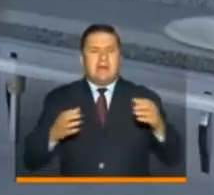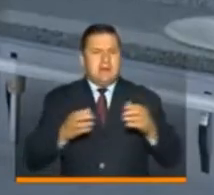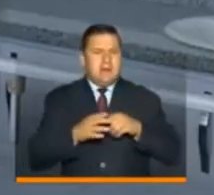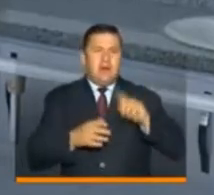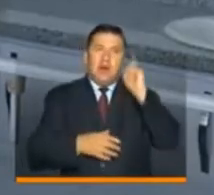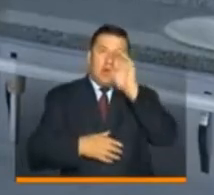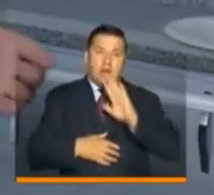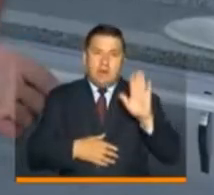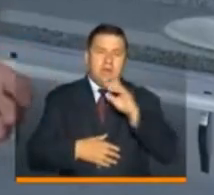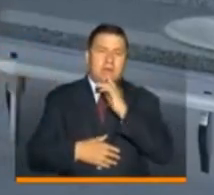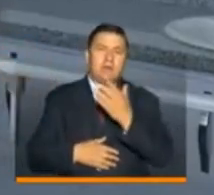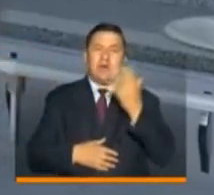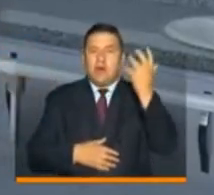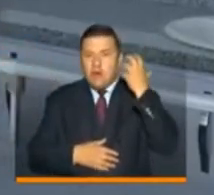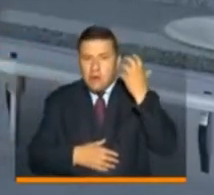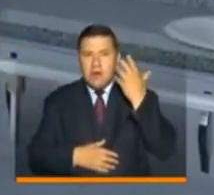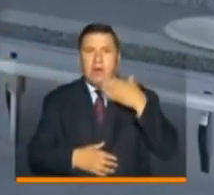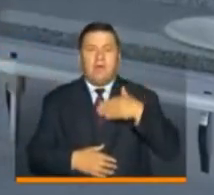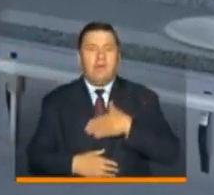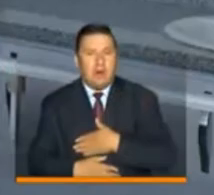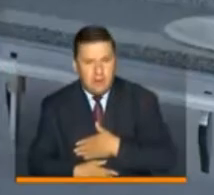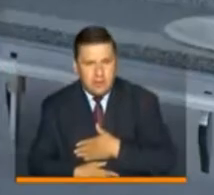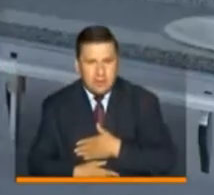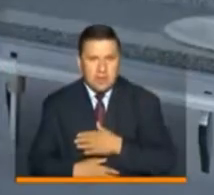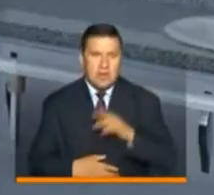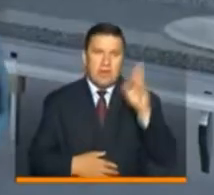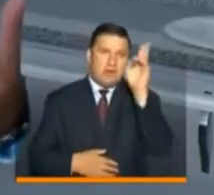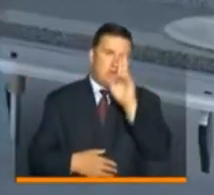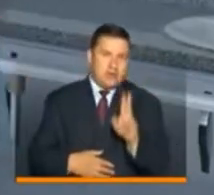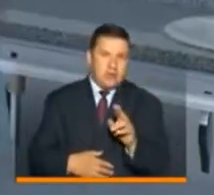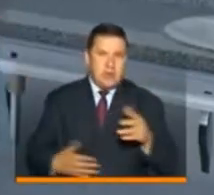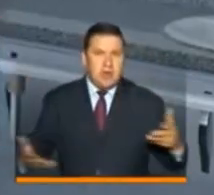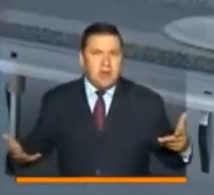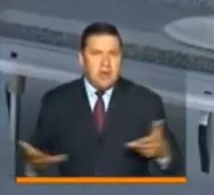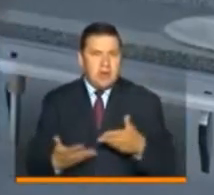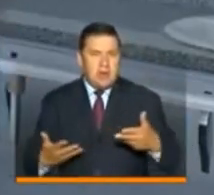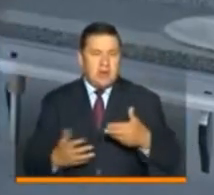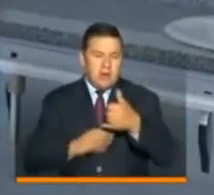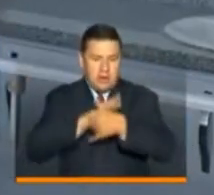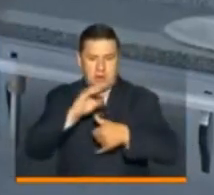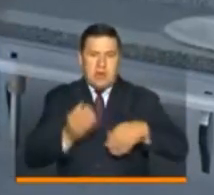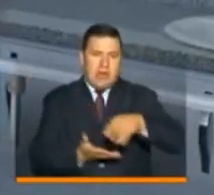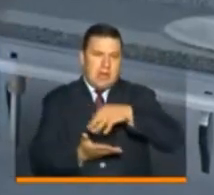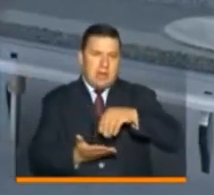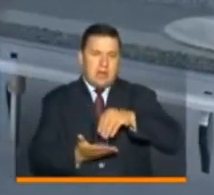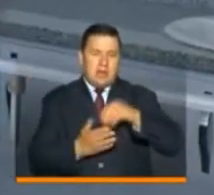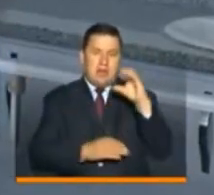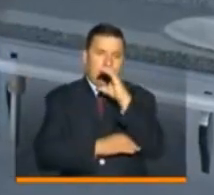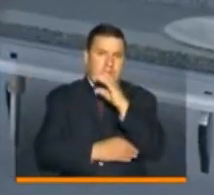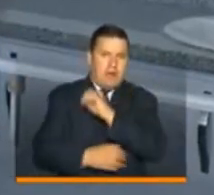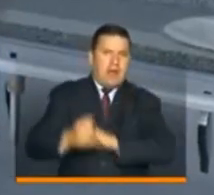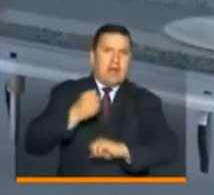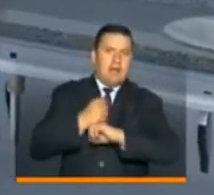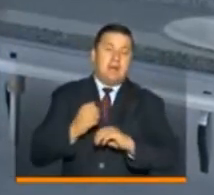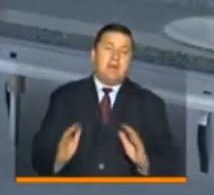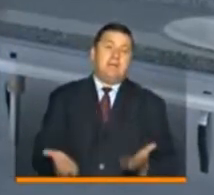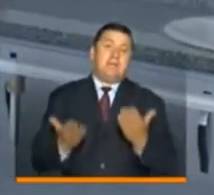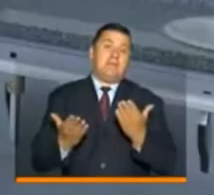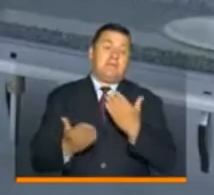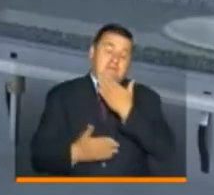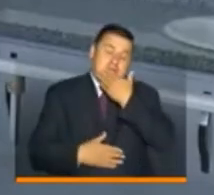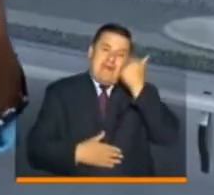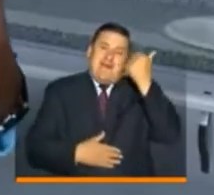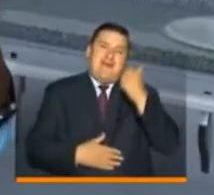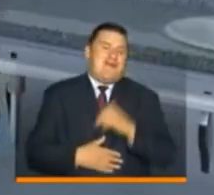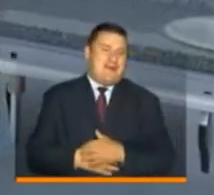algunos gobernadores como el de Córdoba, el de Bolívar y el de Sucre, que nos han ayudado en la costa atlántica de nuestro país. Lo mejor, presidente,